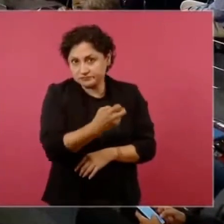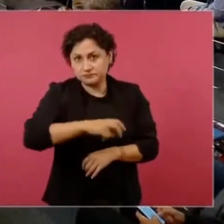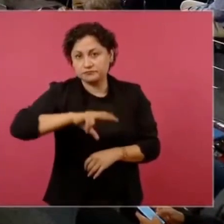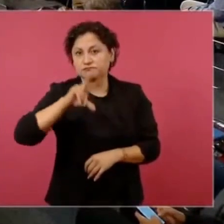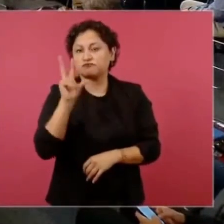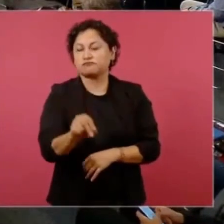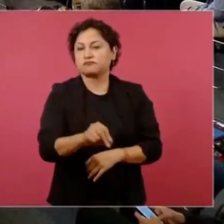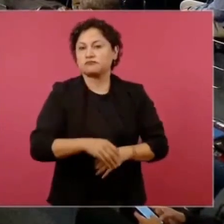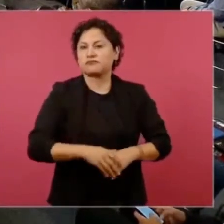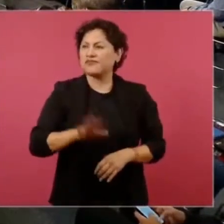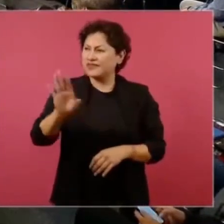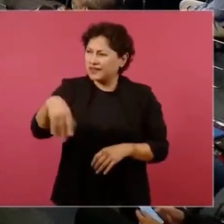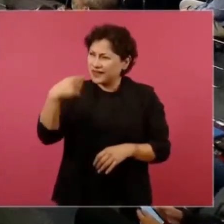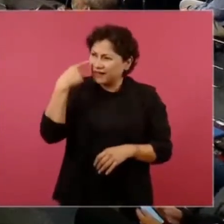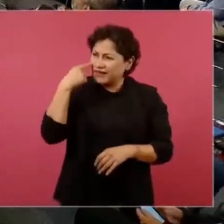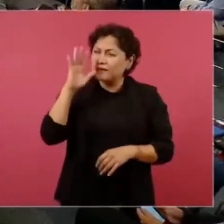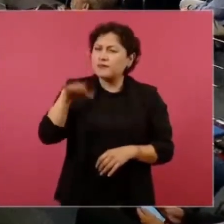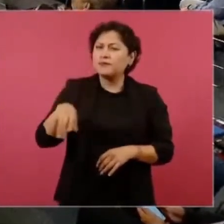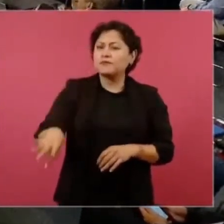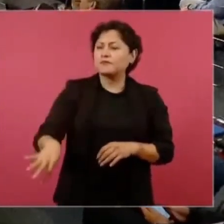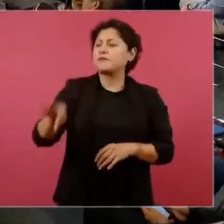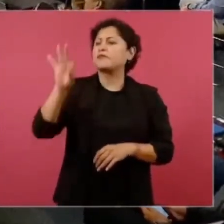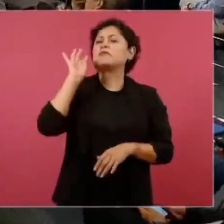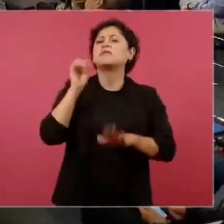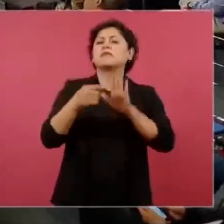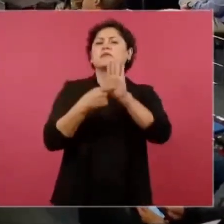Pon mejor, porque ilustra